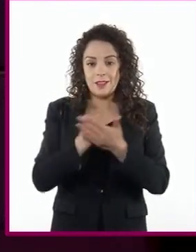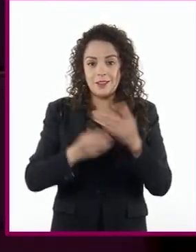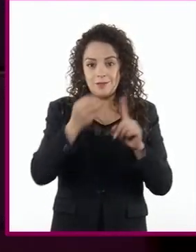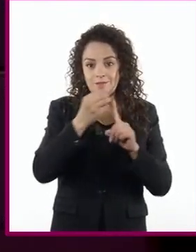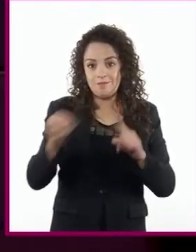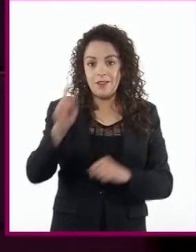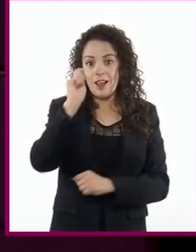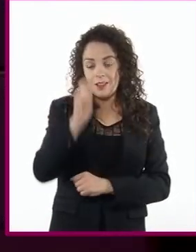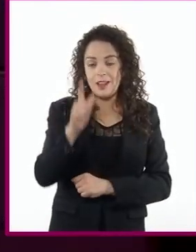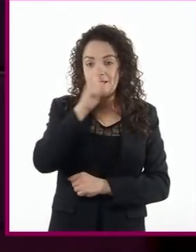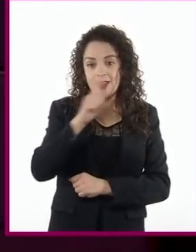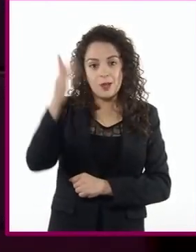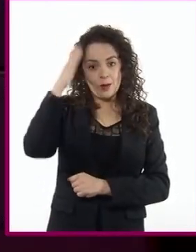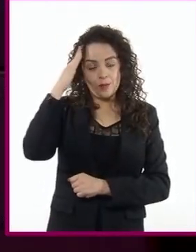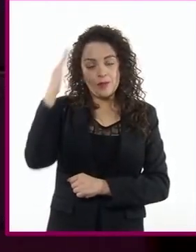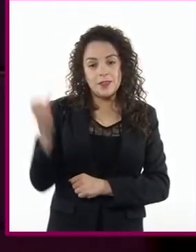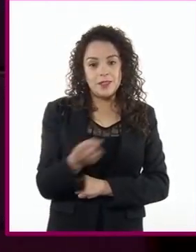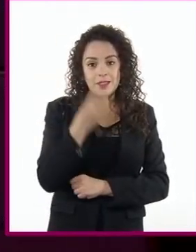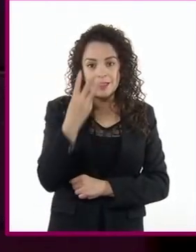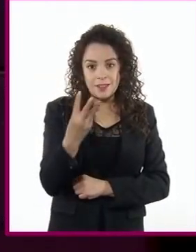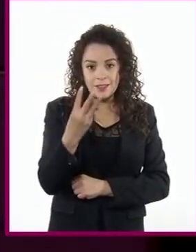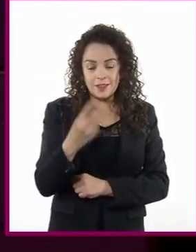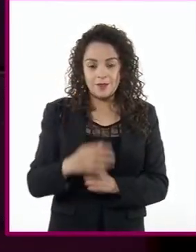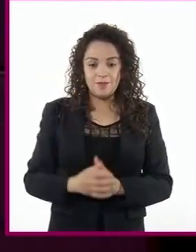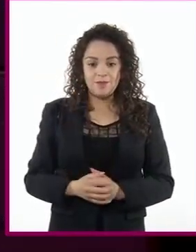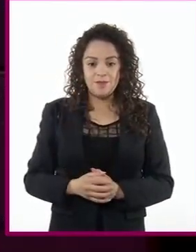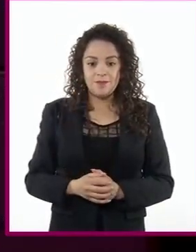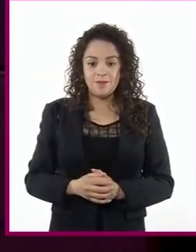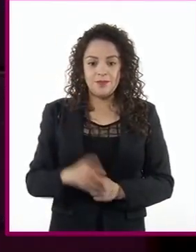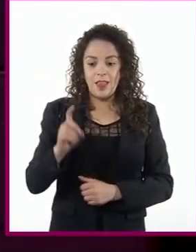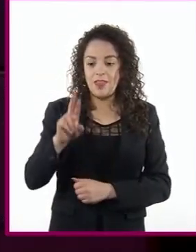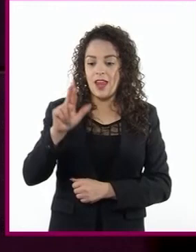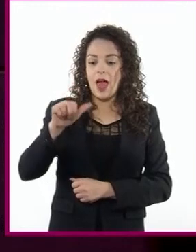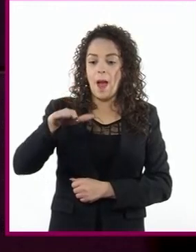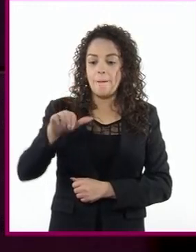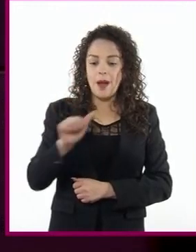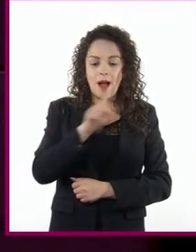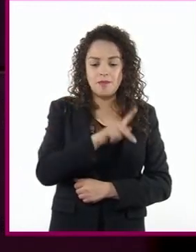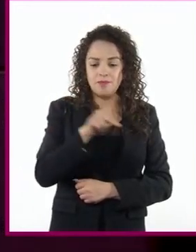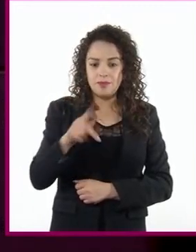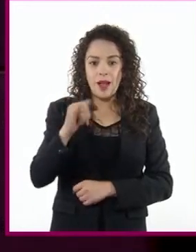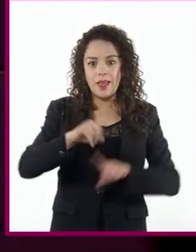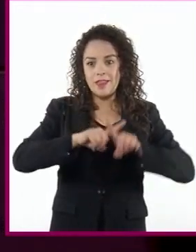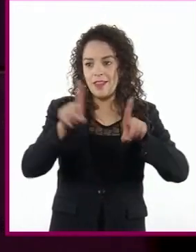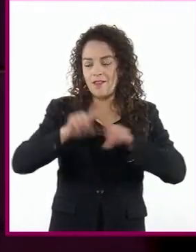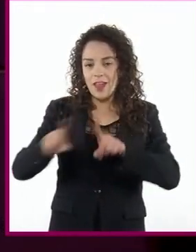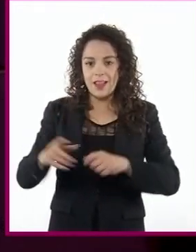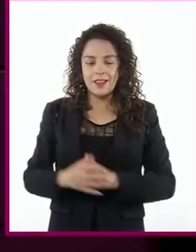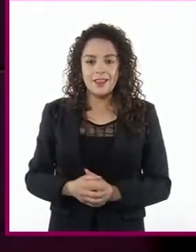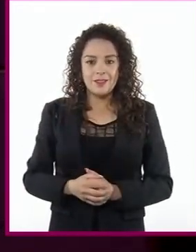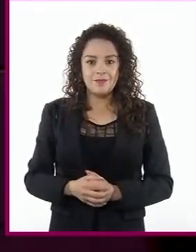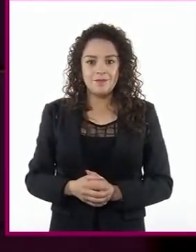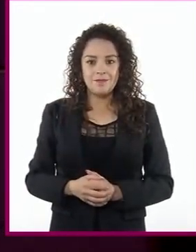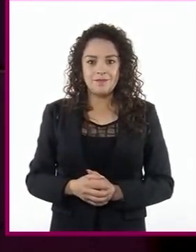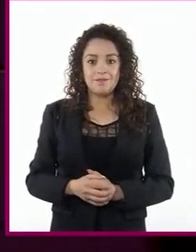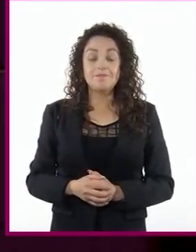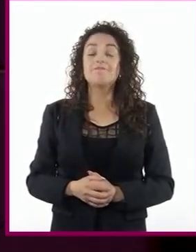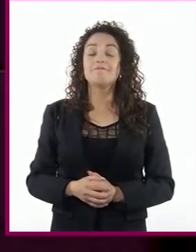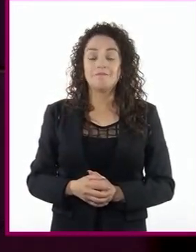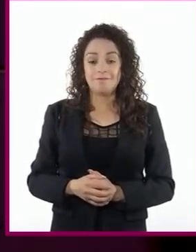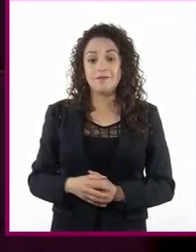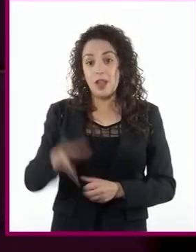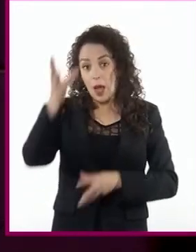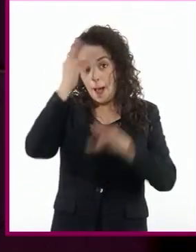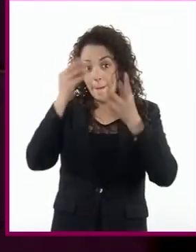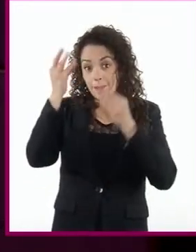de Lengua Materna 3, tramas similares y diferentes. Hemos